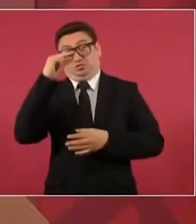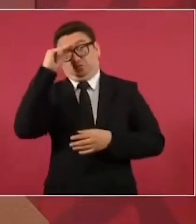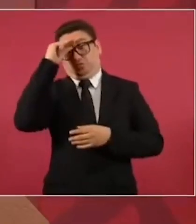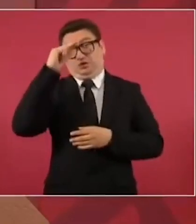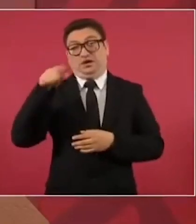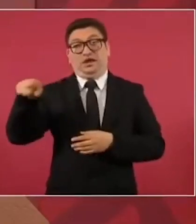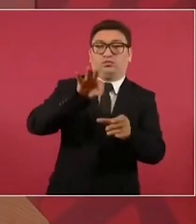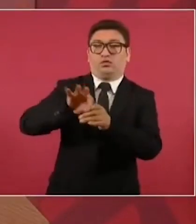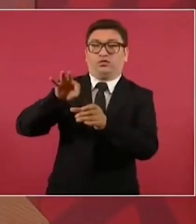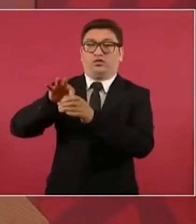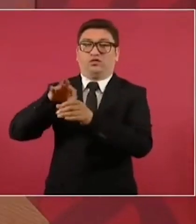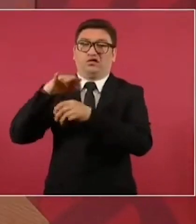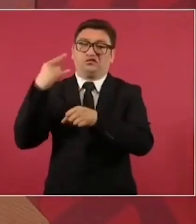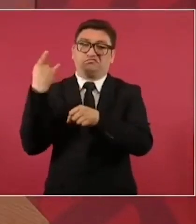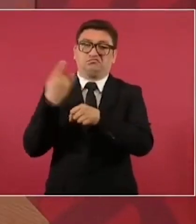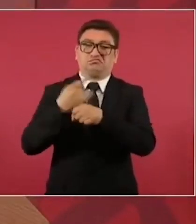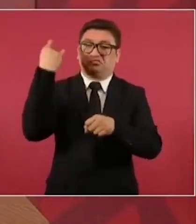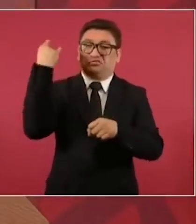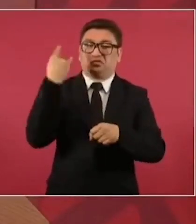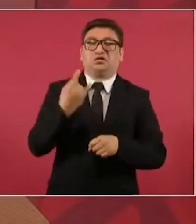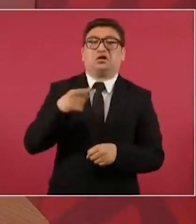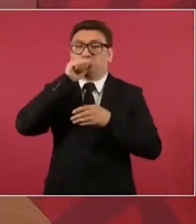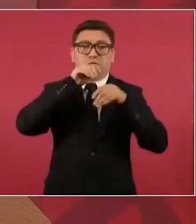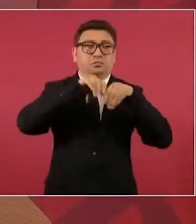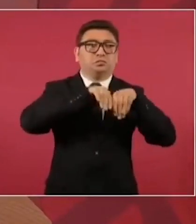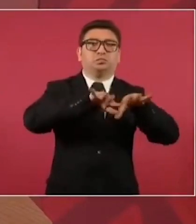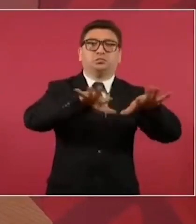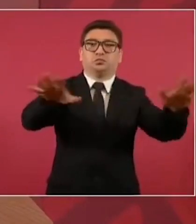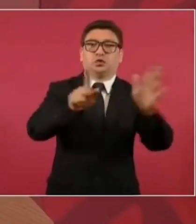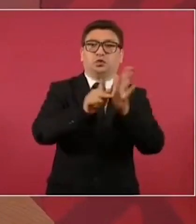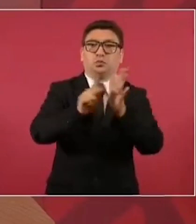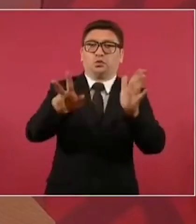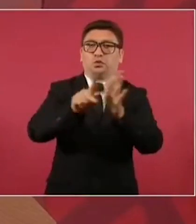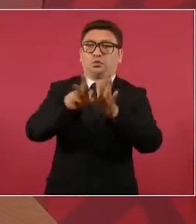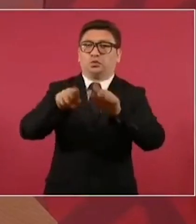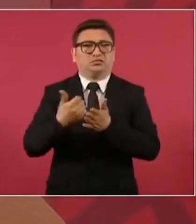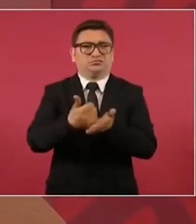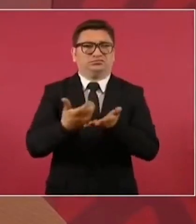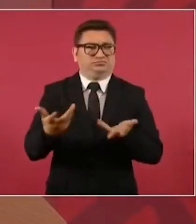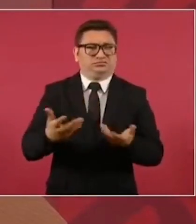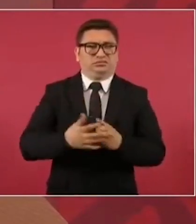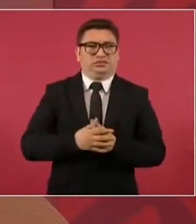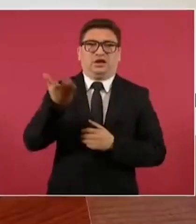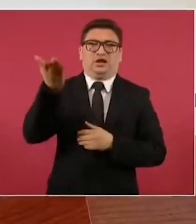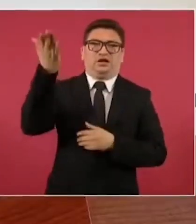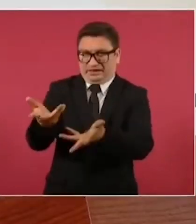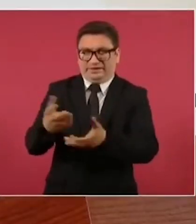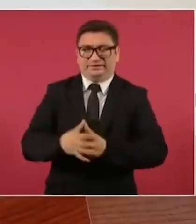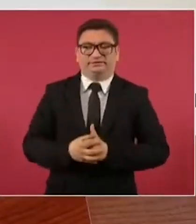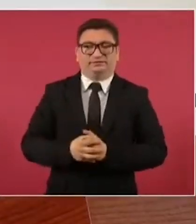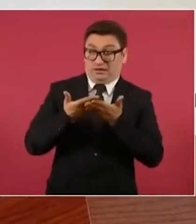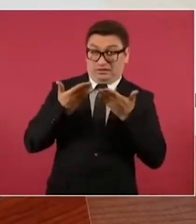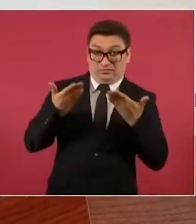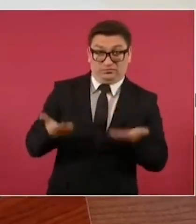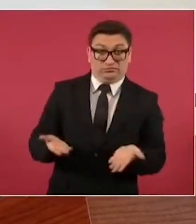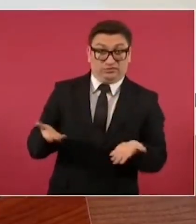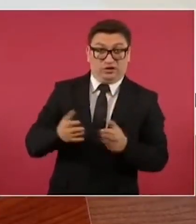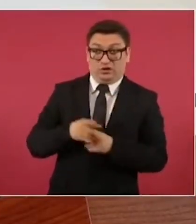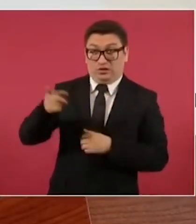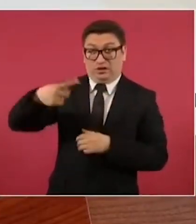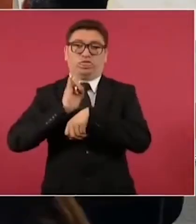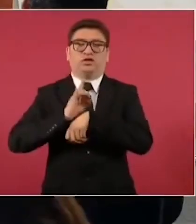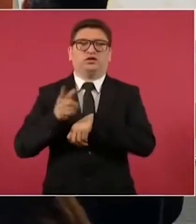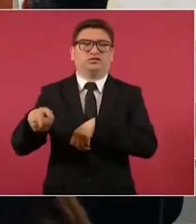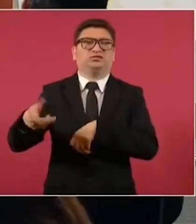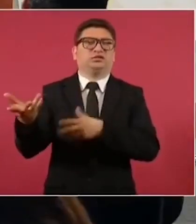el fraude electoral con publicaciones, con manifiestos en el 2006, ahora se